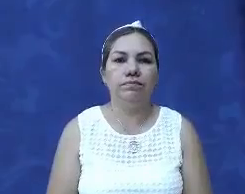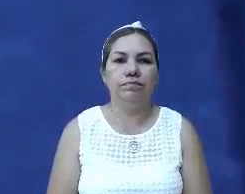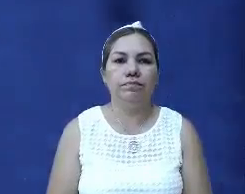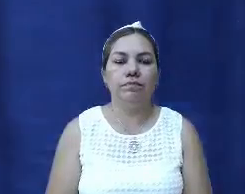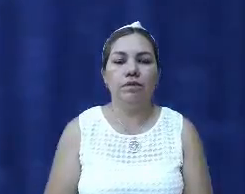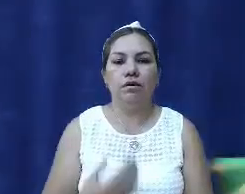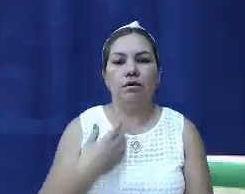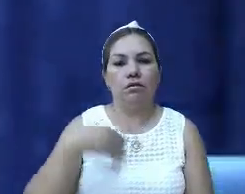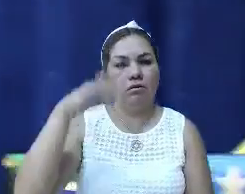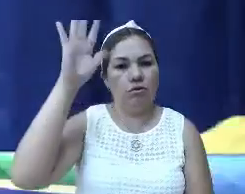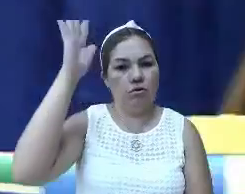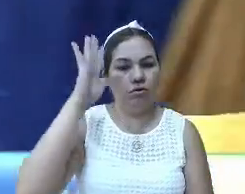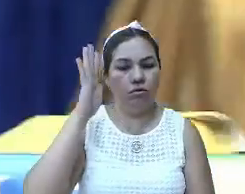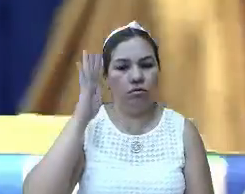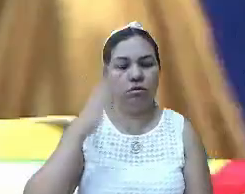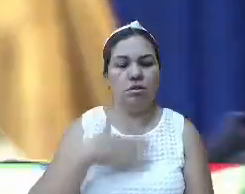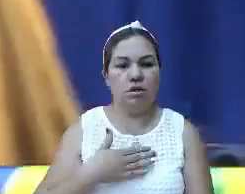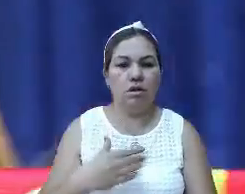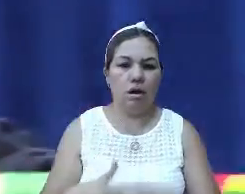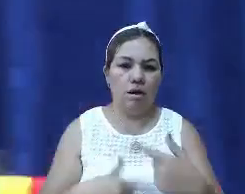Dios mío.